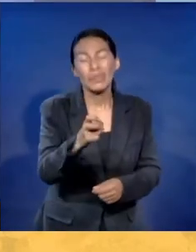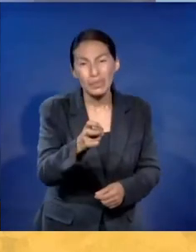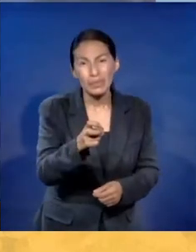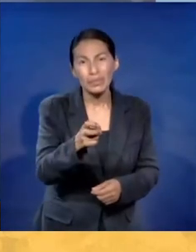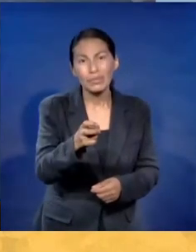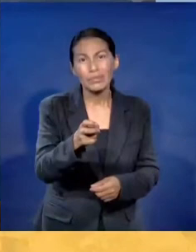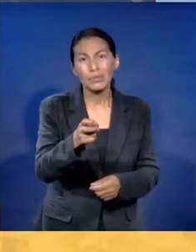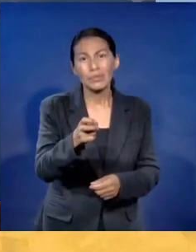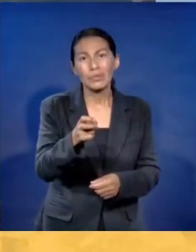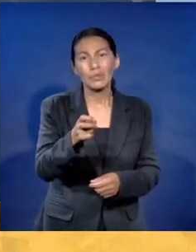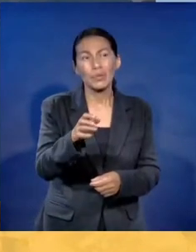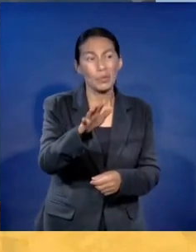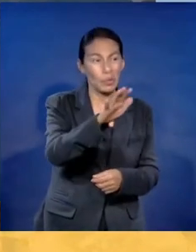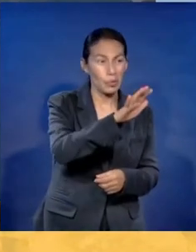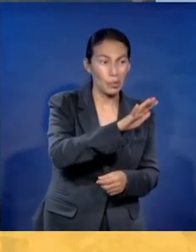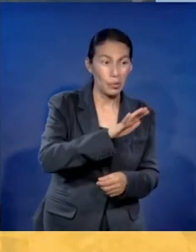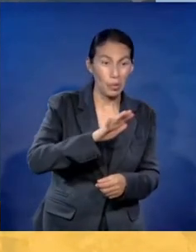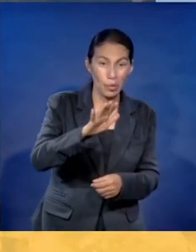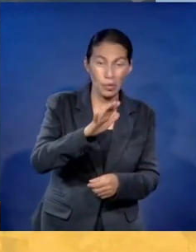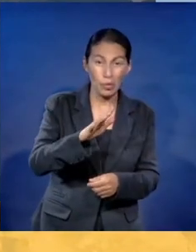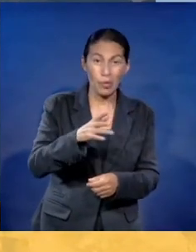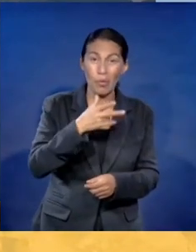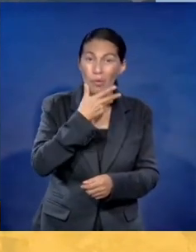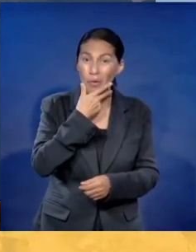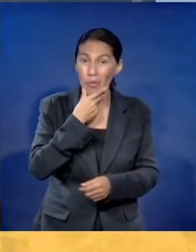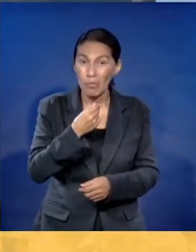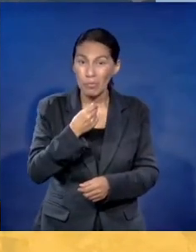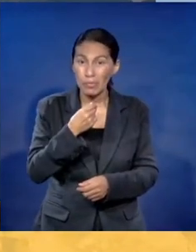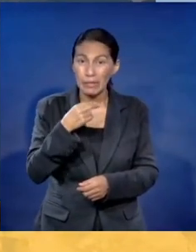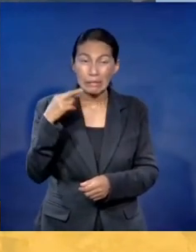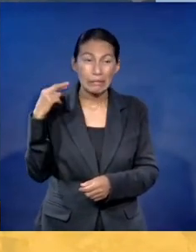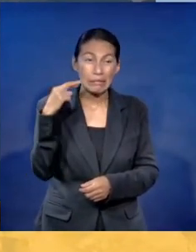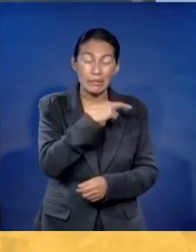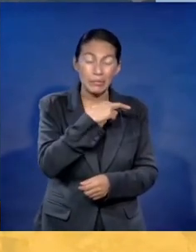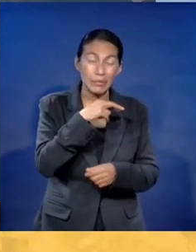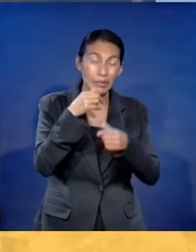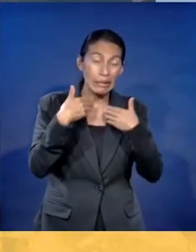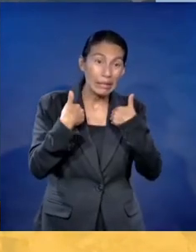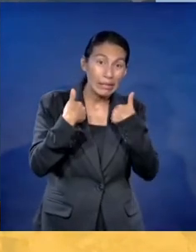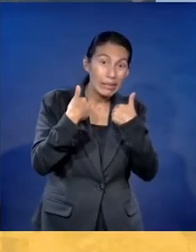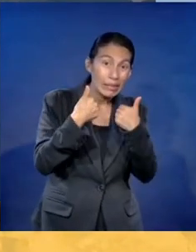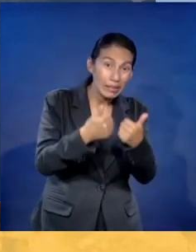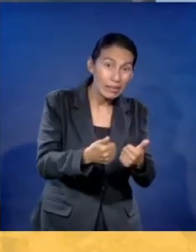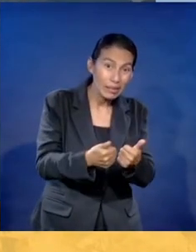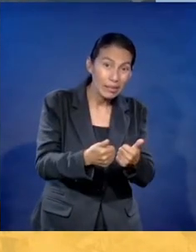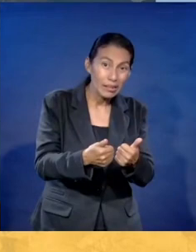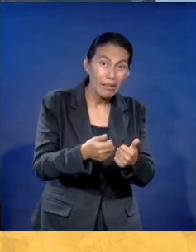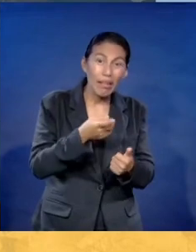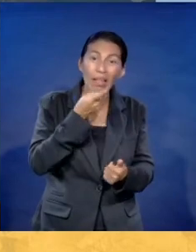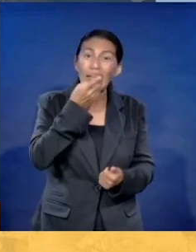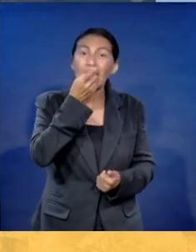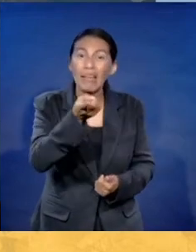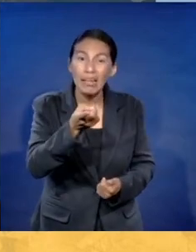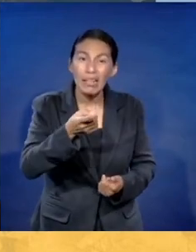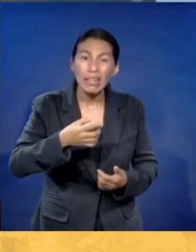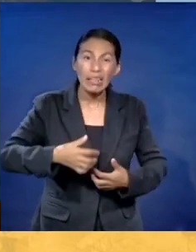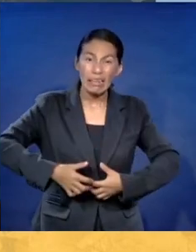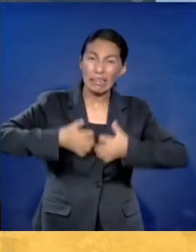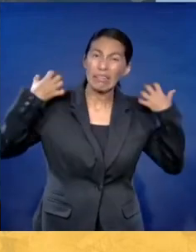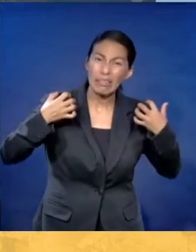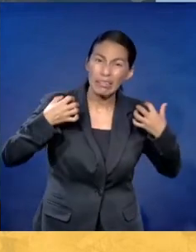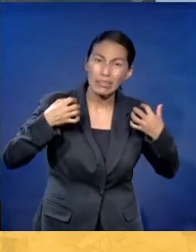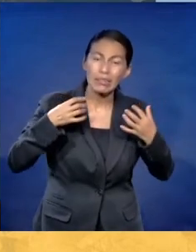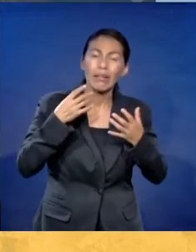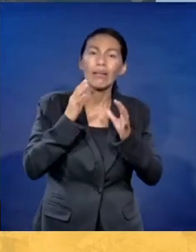todo hombre sea pronto para oír tardo para hablar y tardo para irse pronto